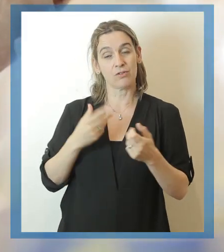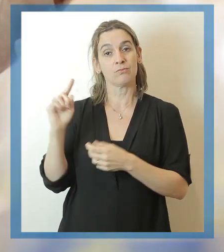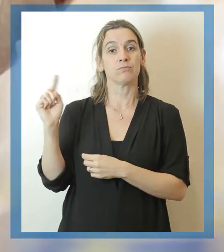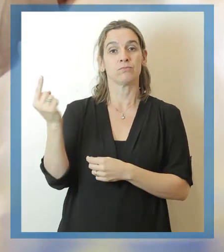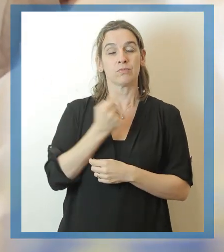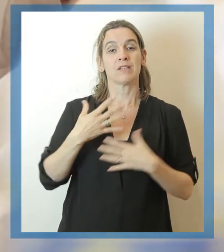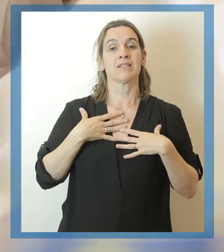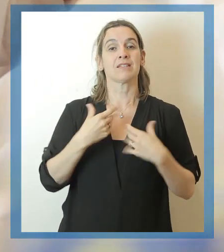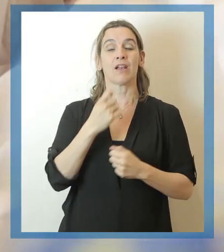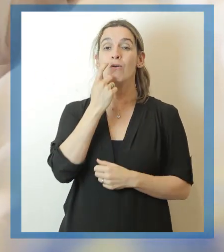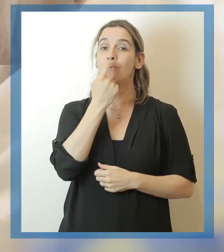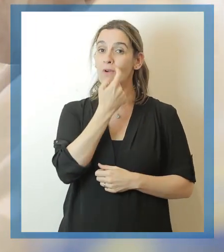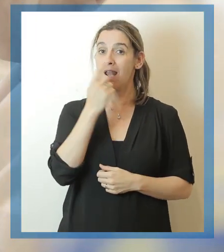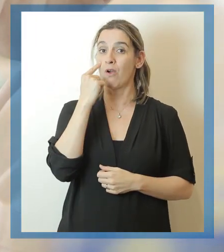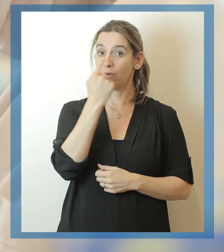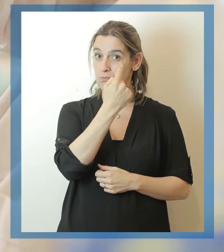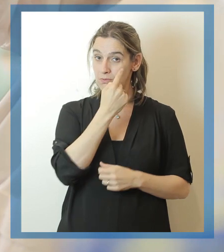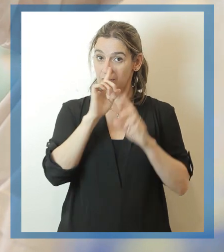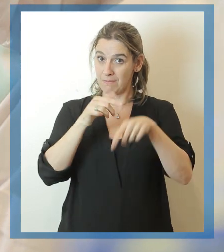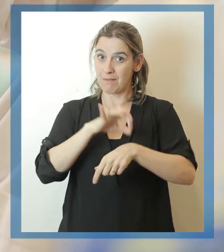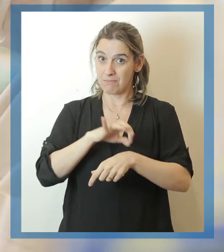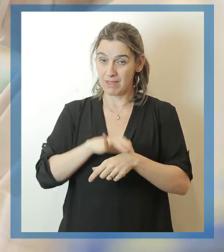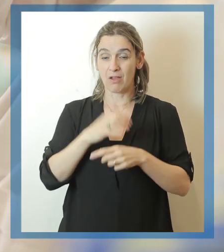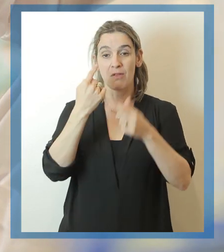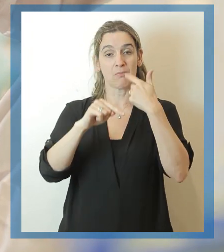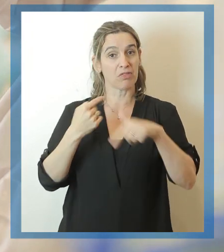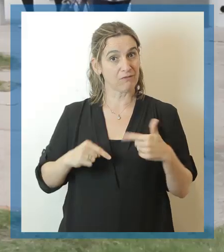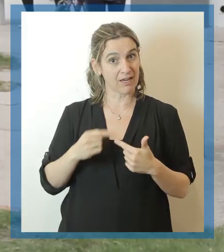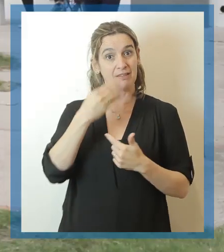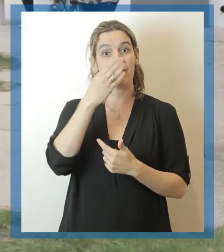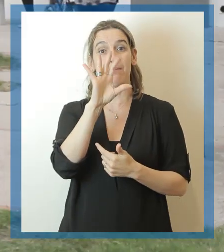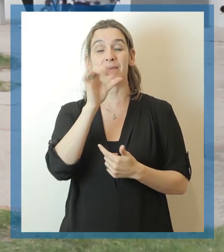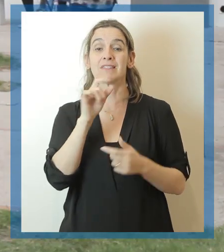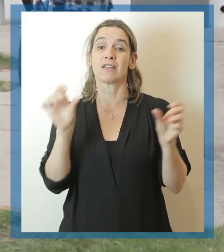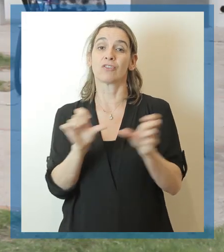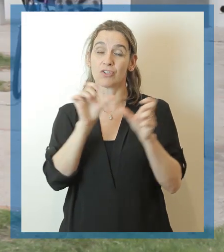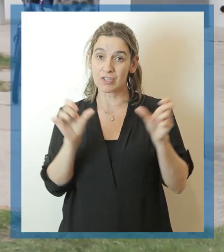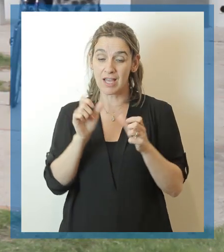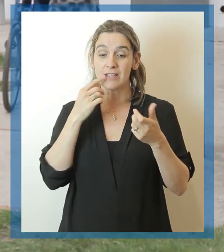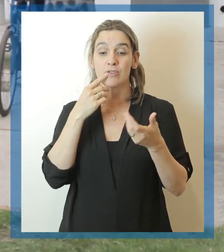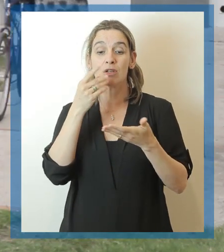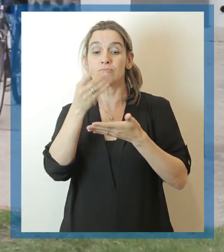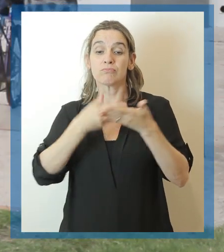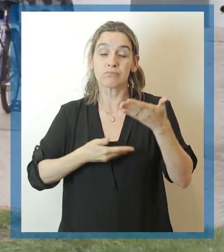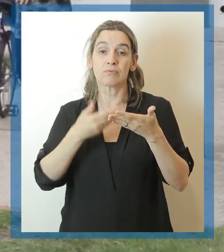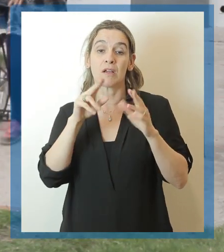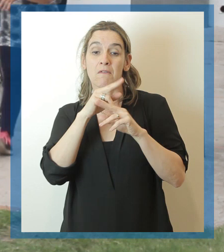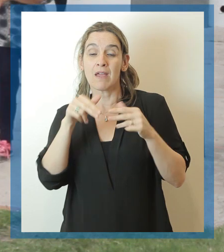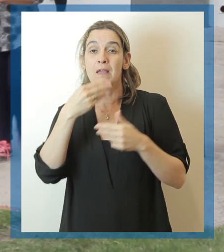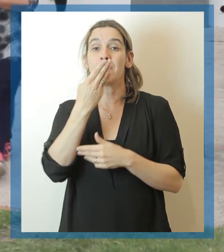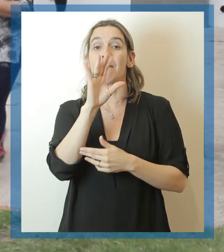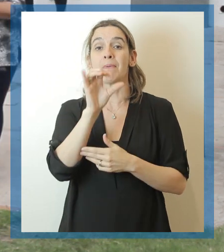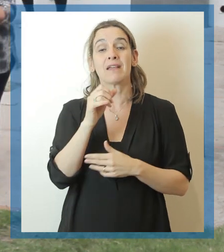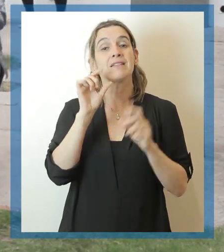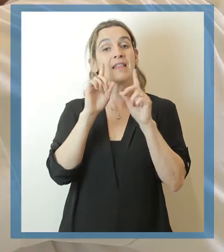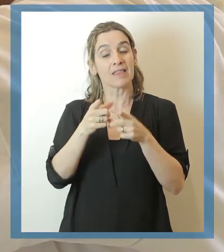los participantes de Uruguay Trabaja reciben atención en salud bucal y oftalmológica mediante diferentes prestadores en la que se